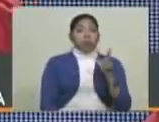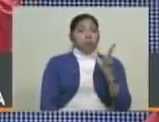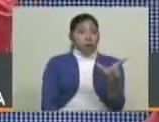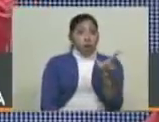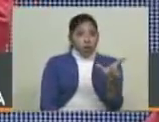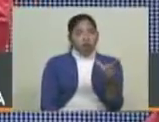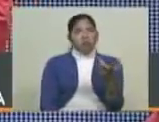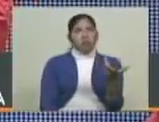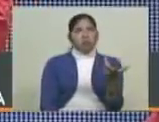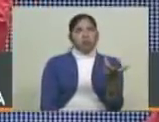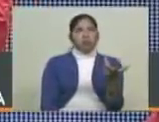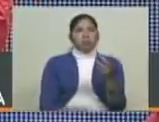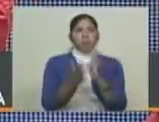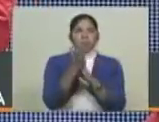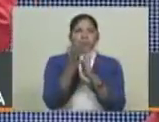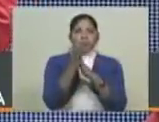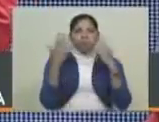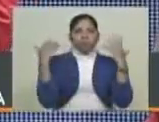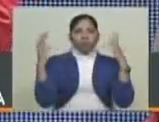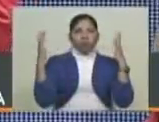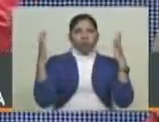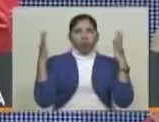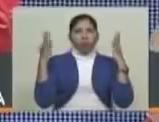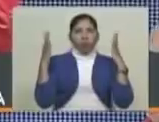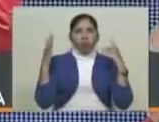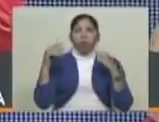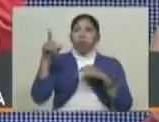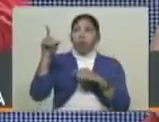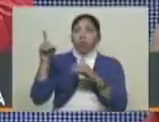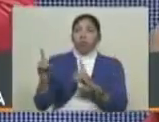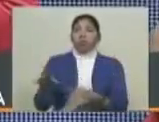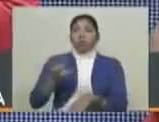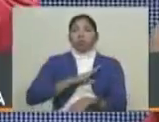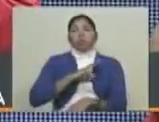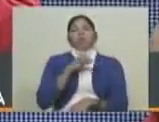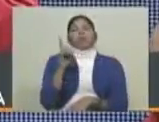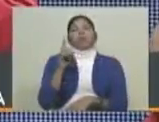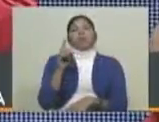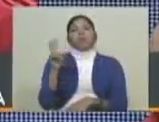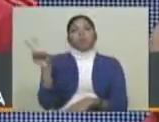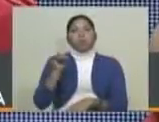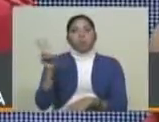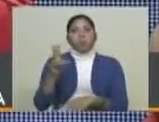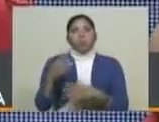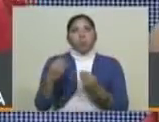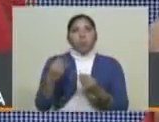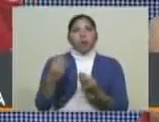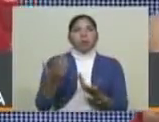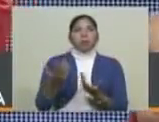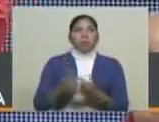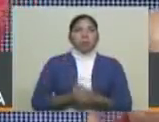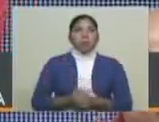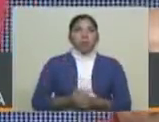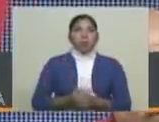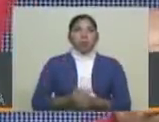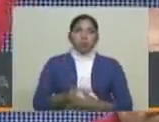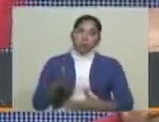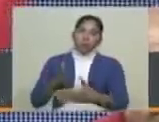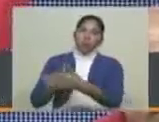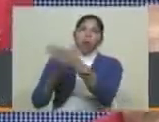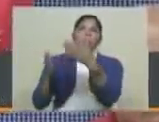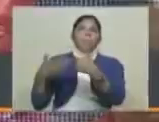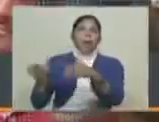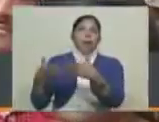de Venezuela, aplaude la decisión tomada por el gobierno bolivariano con las acciones de reciprocidad contra el gobierno